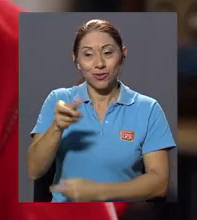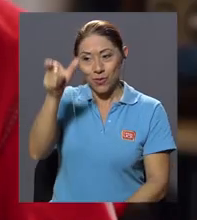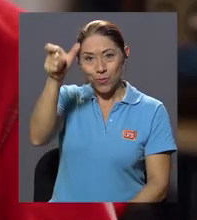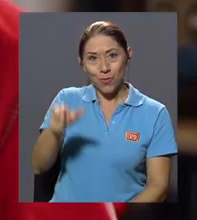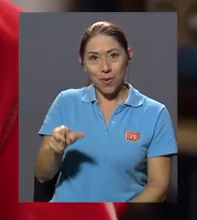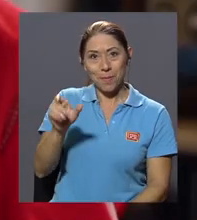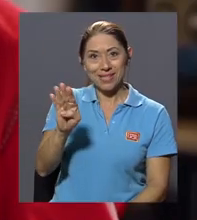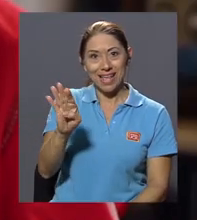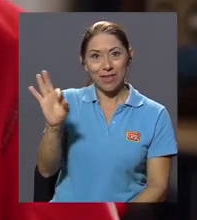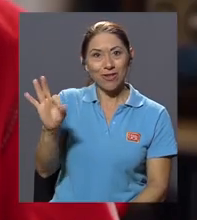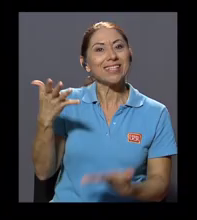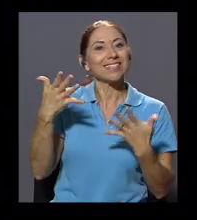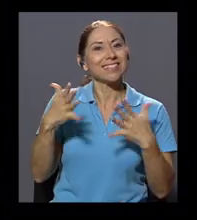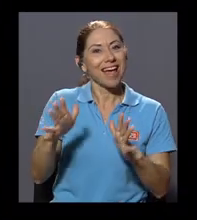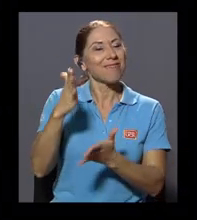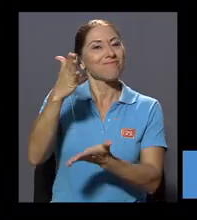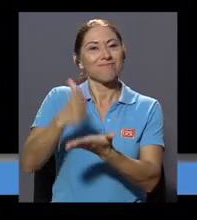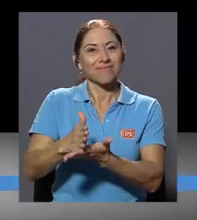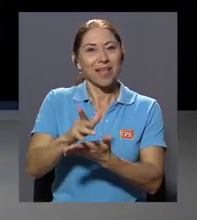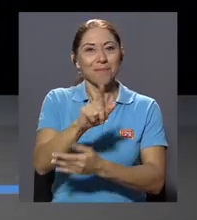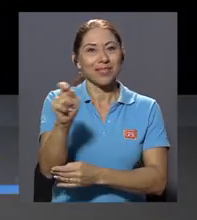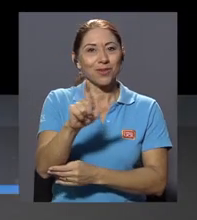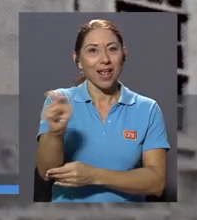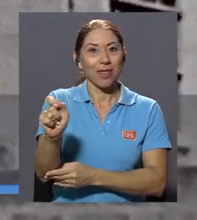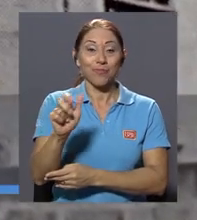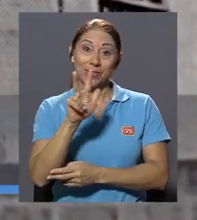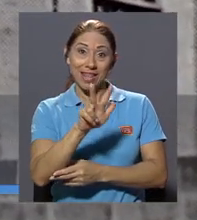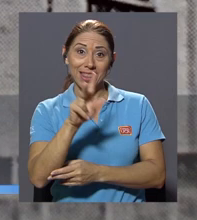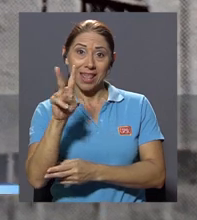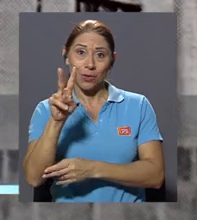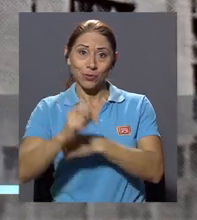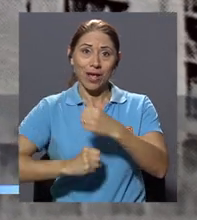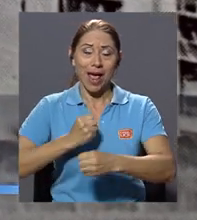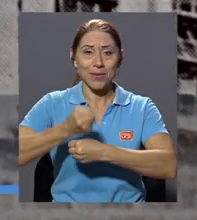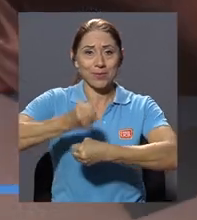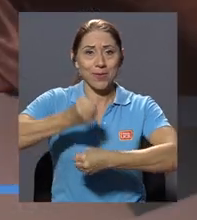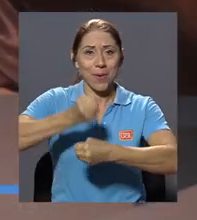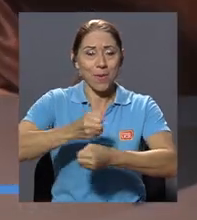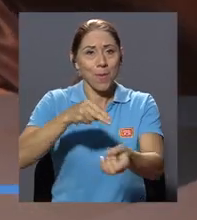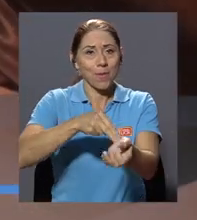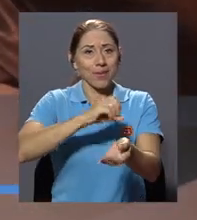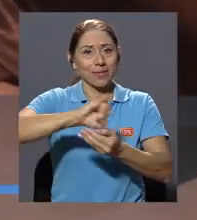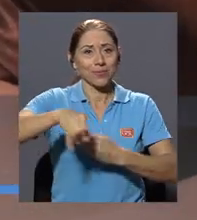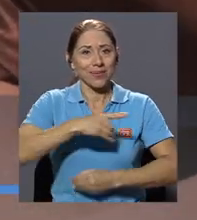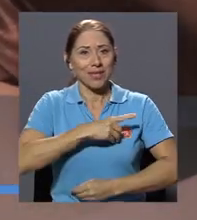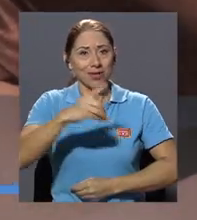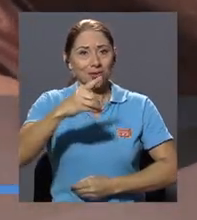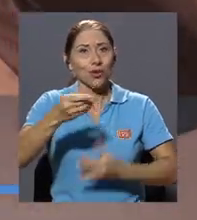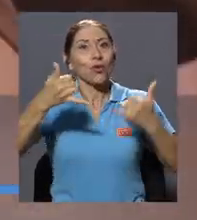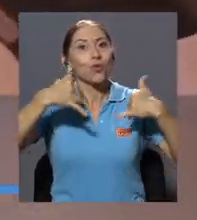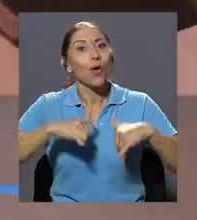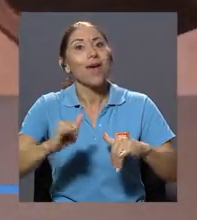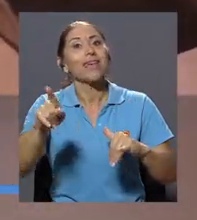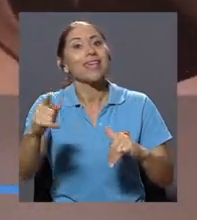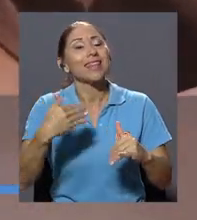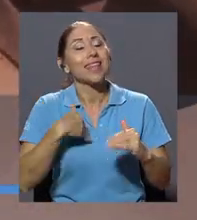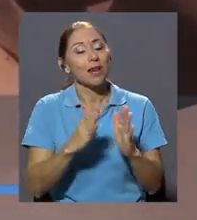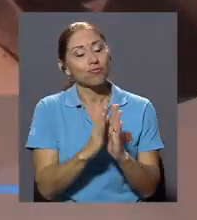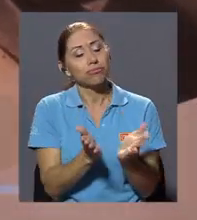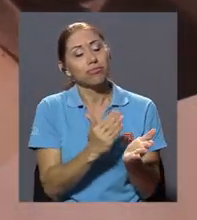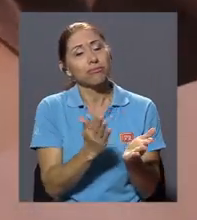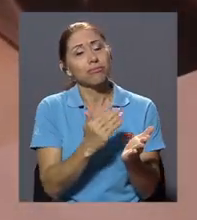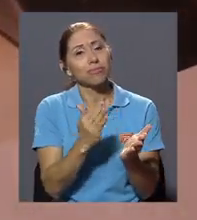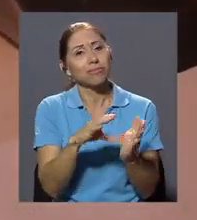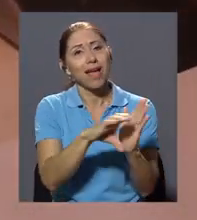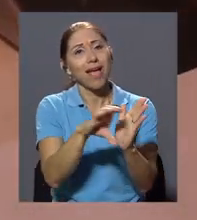Betsaida Fuentes ya está pensionada. Trabajó 32 años en el Hospital San Juan de Dios. Todavía guarda un álbum con fotografías de